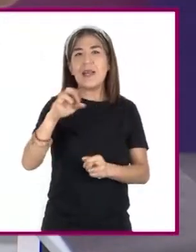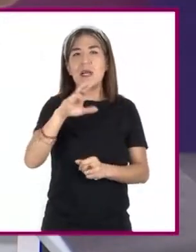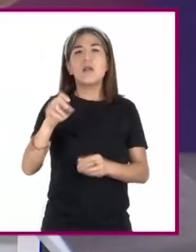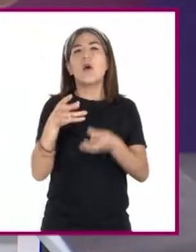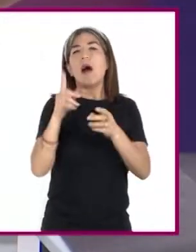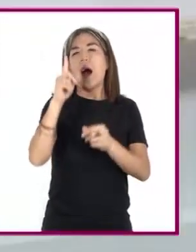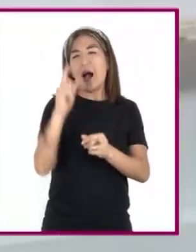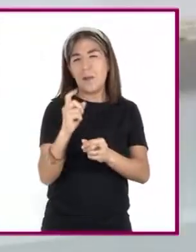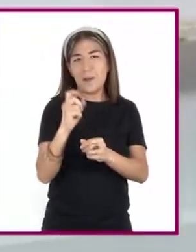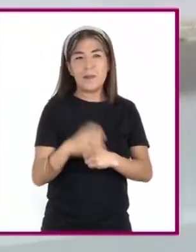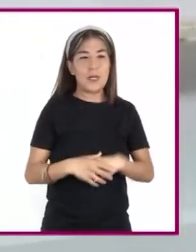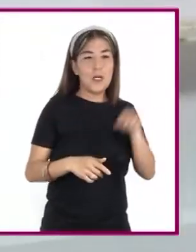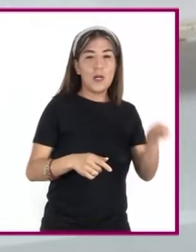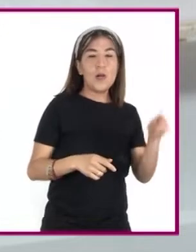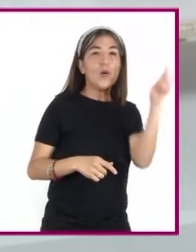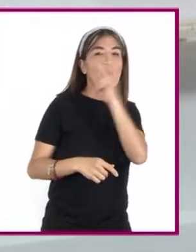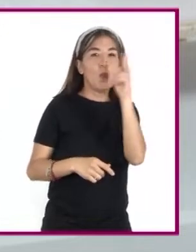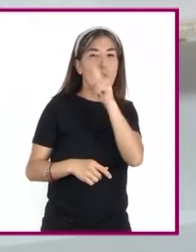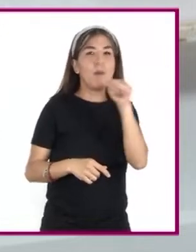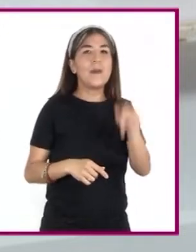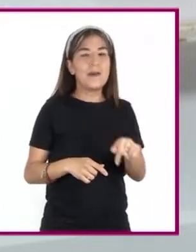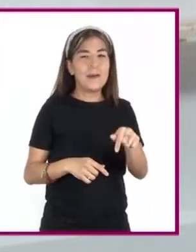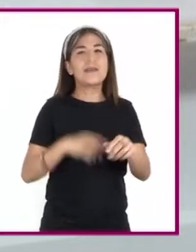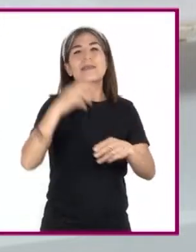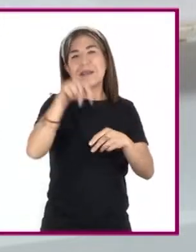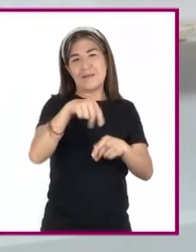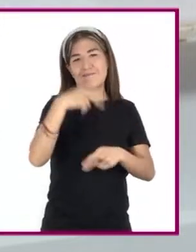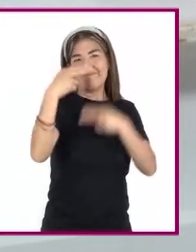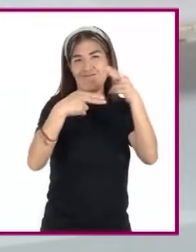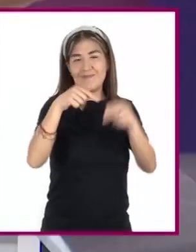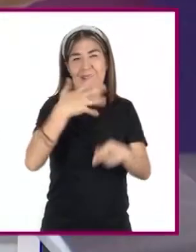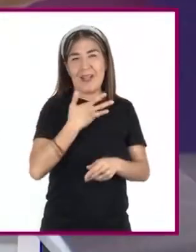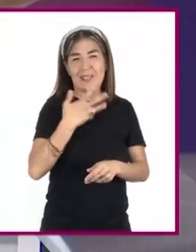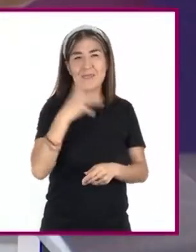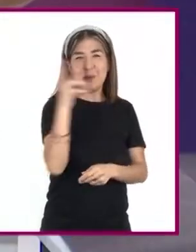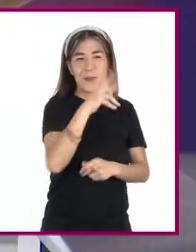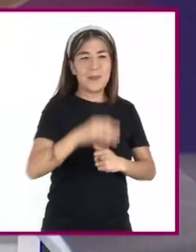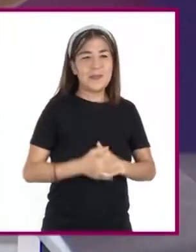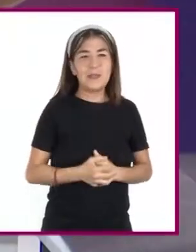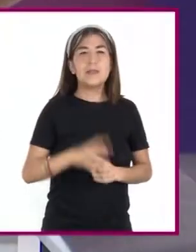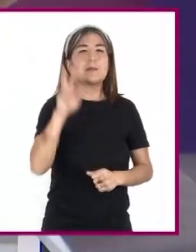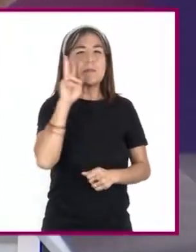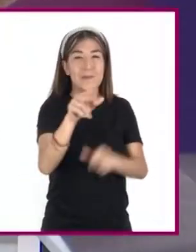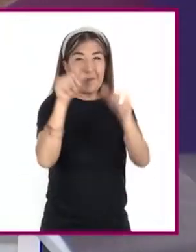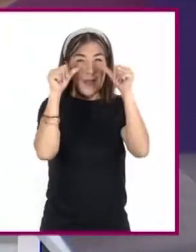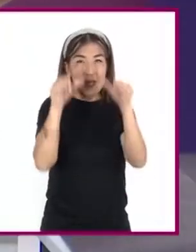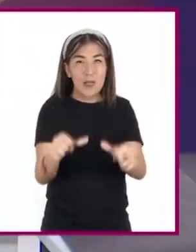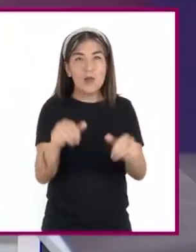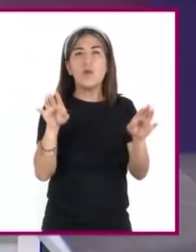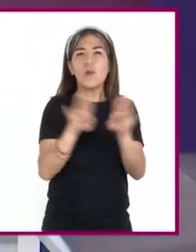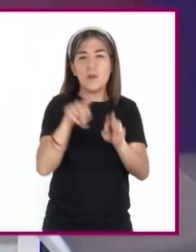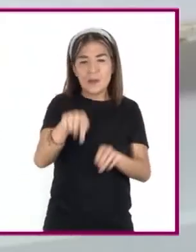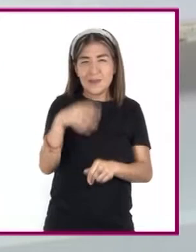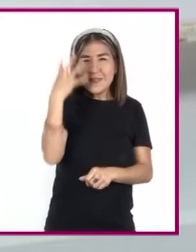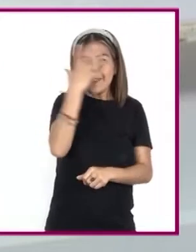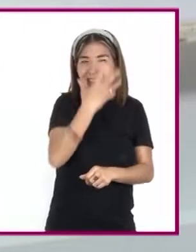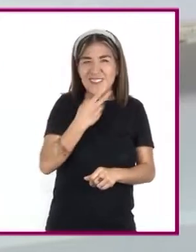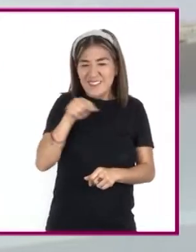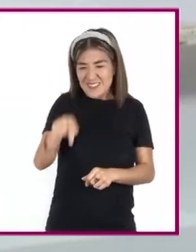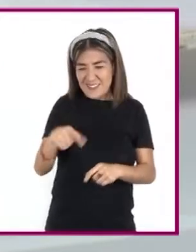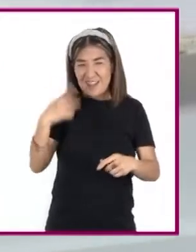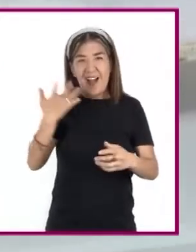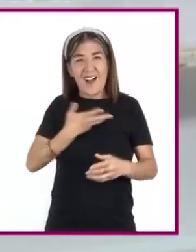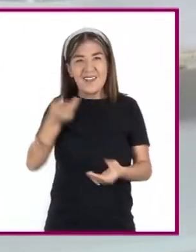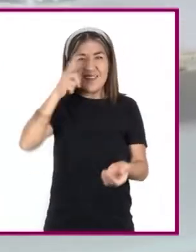sólido y oxígeno presente en el aire. Observemos con atención la bella reacción que se